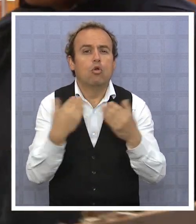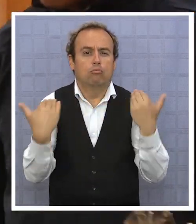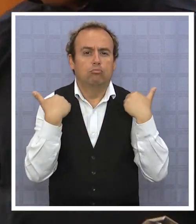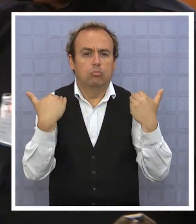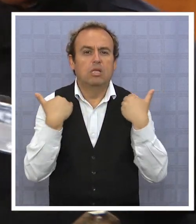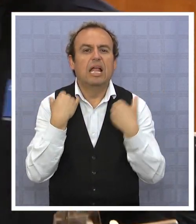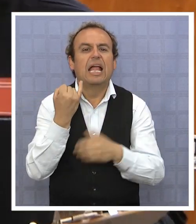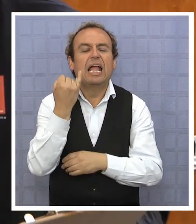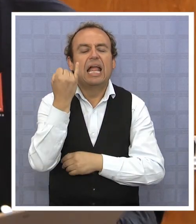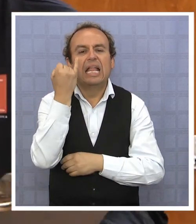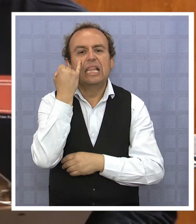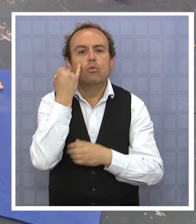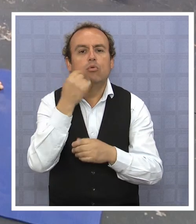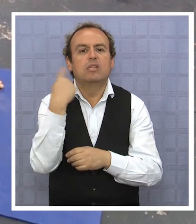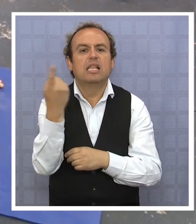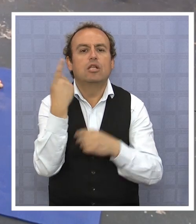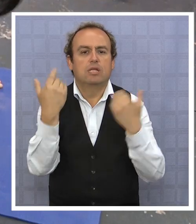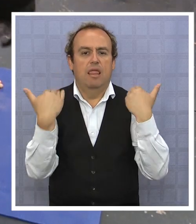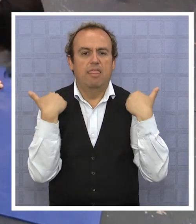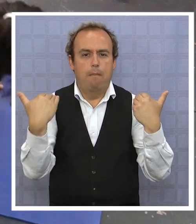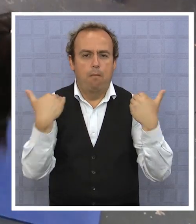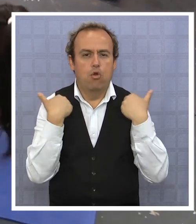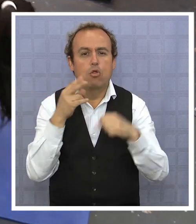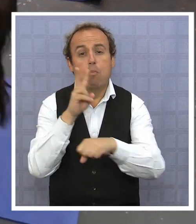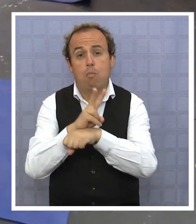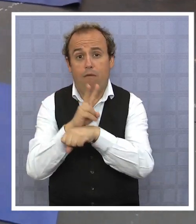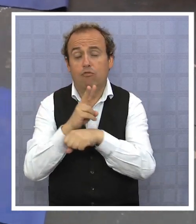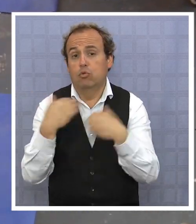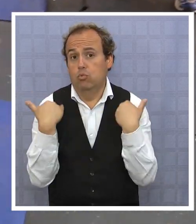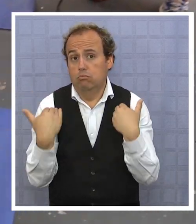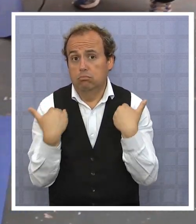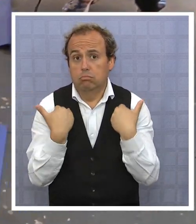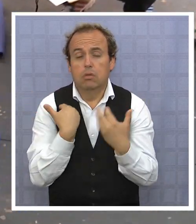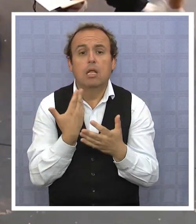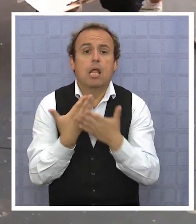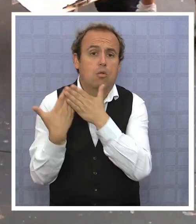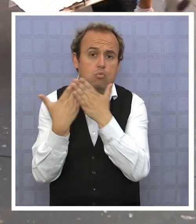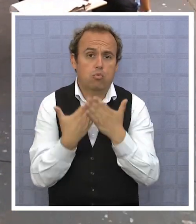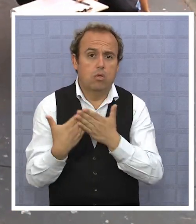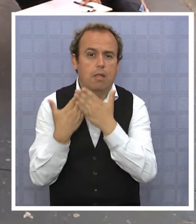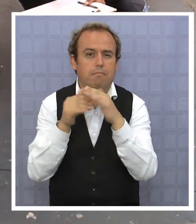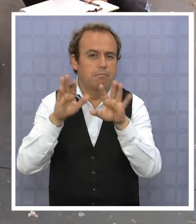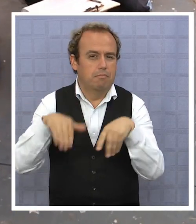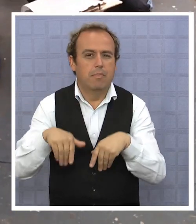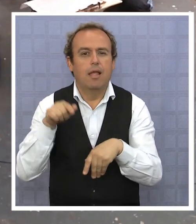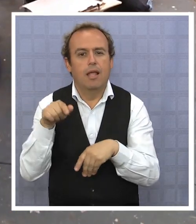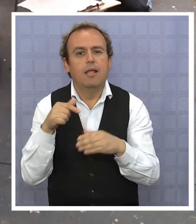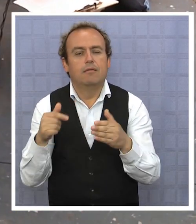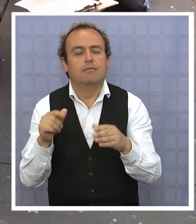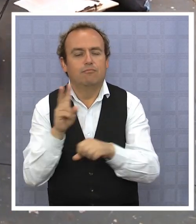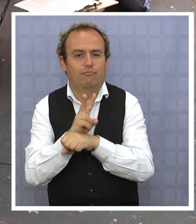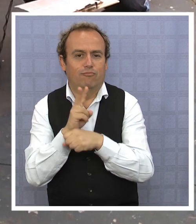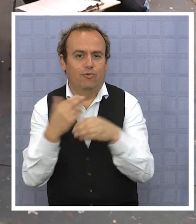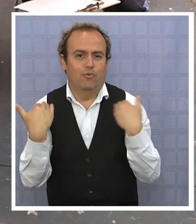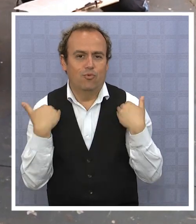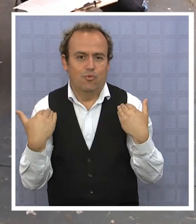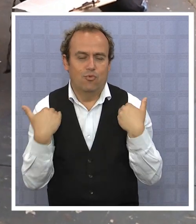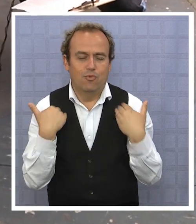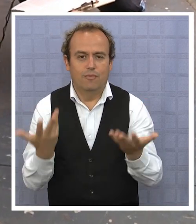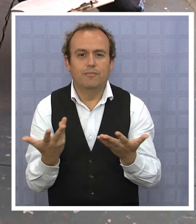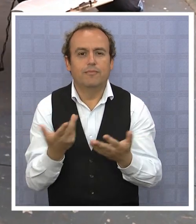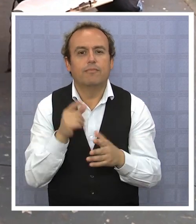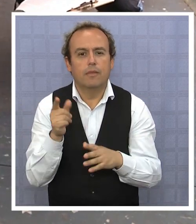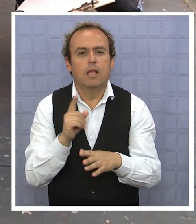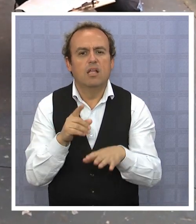del Instituto Nacional del Deporte, profesores de educación física y estudiantes de la misma especialidad. Somos quienes